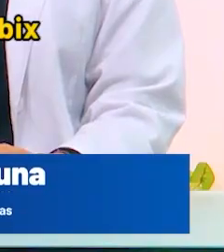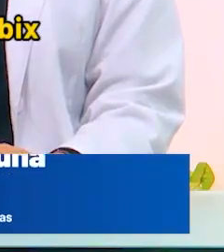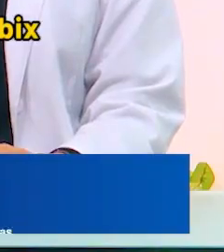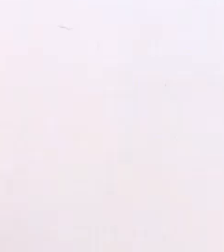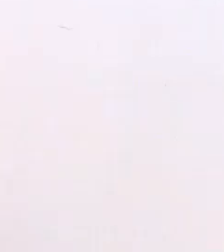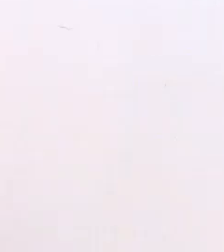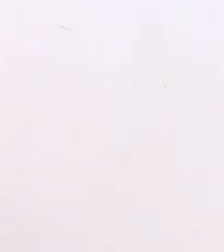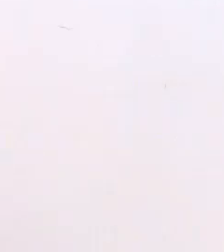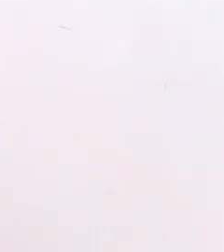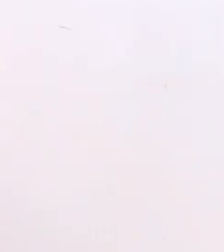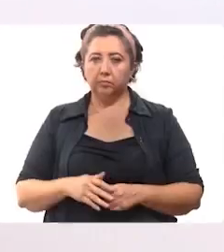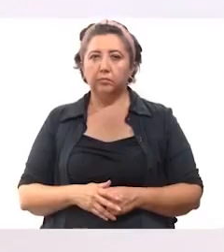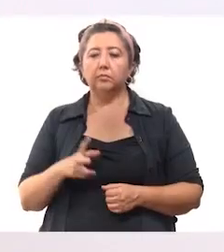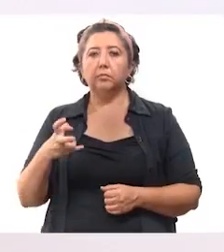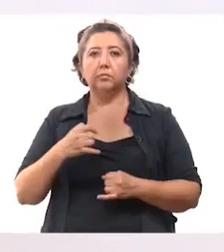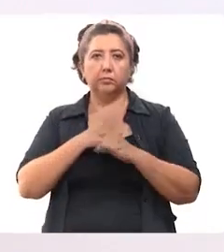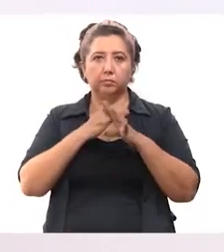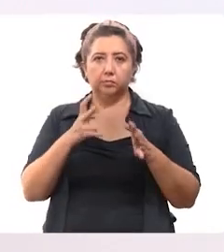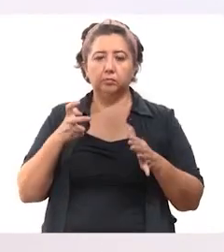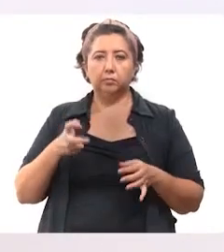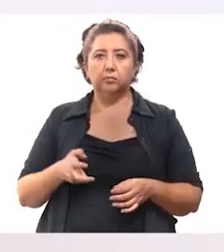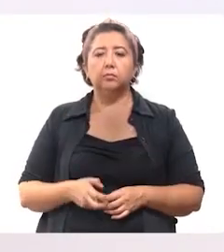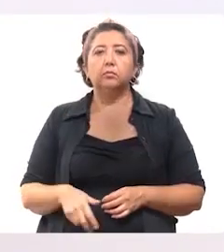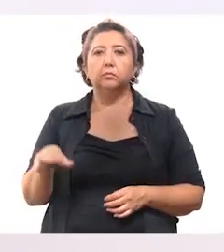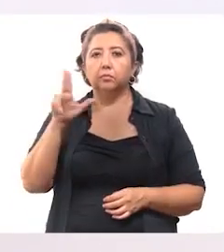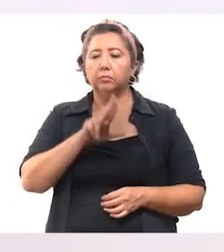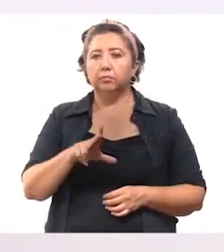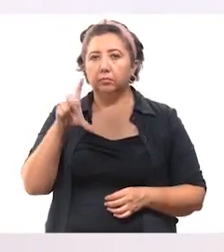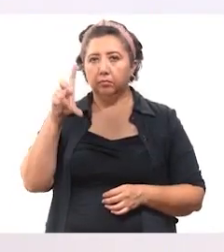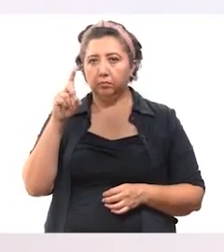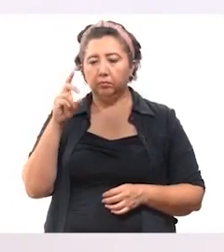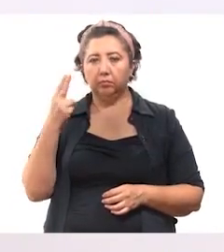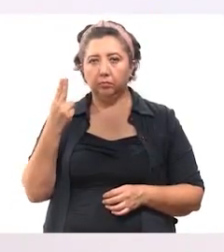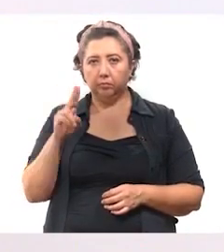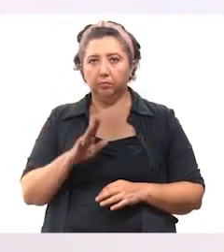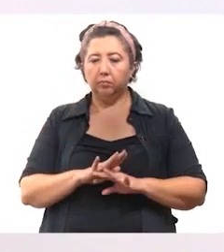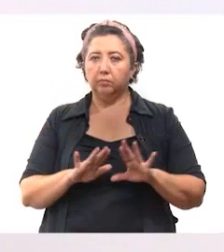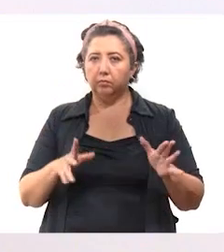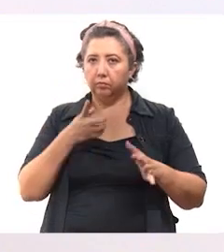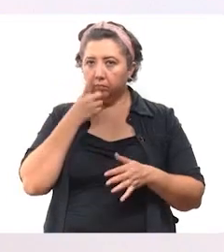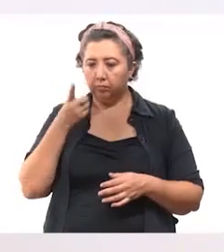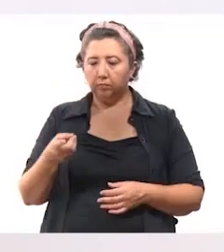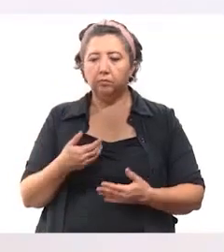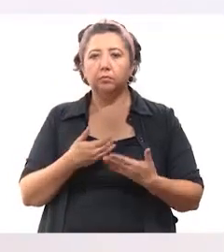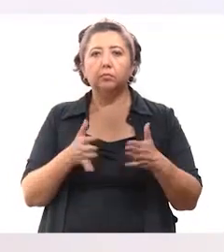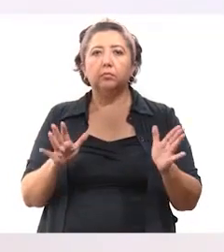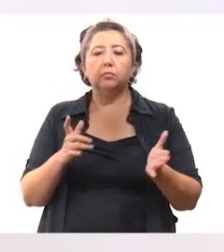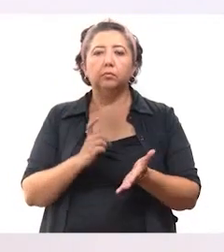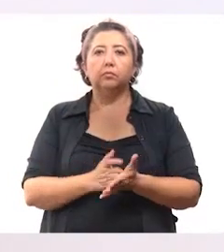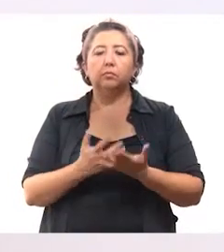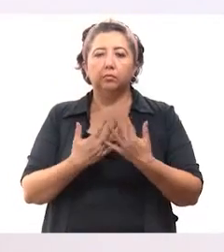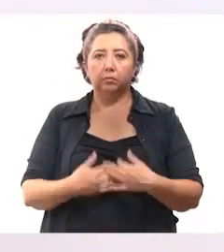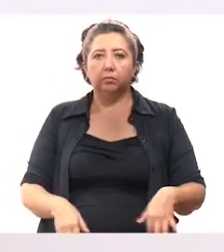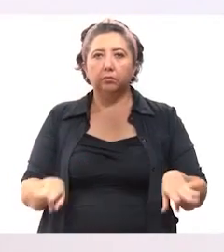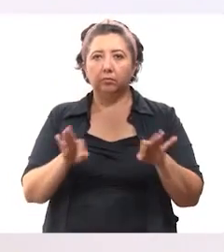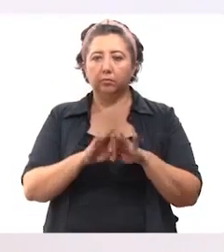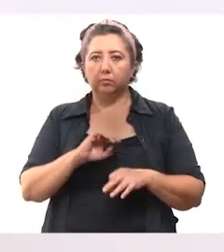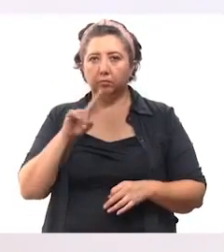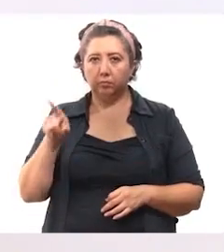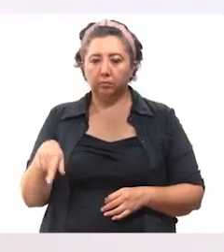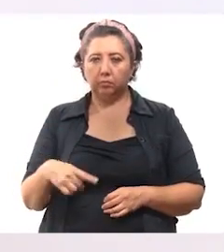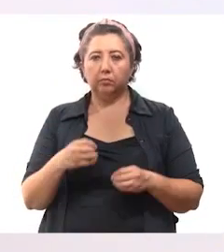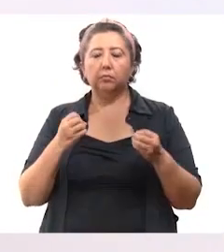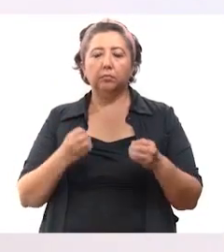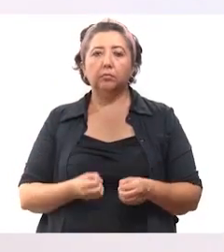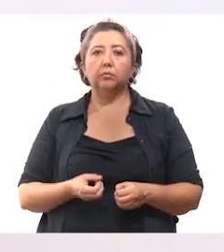favor. Gracias, doctora. Este es el parte médico de este martes 30 de noviembre. Como se ha señalado, en la reapertura económica, los